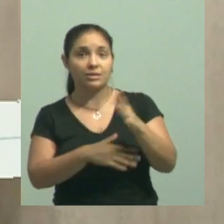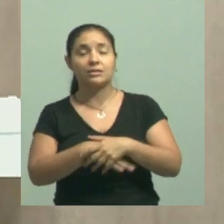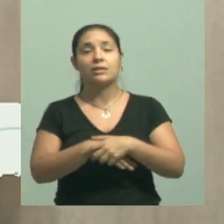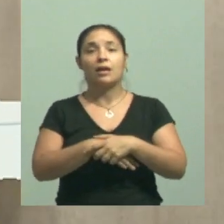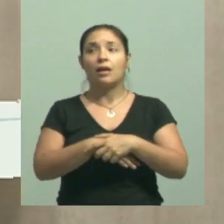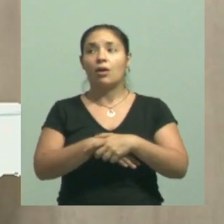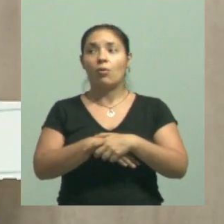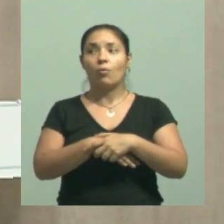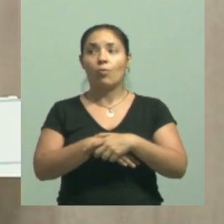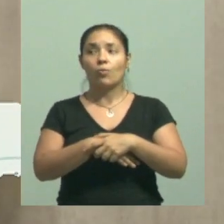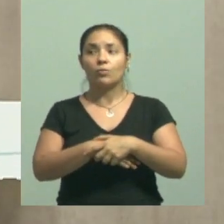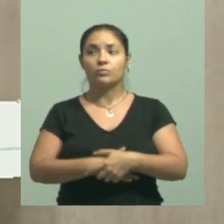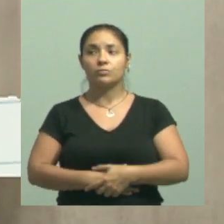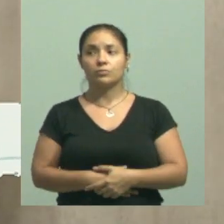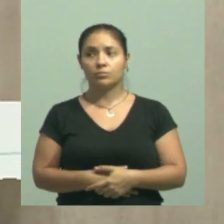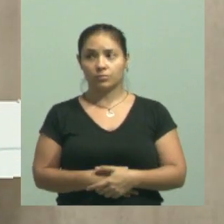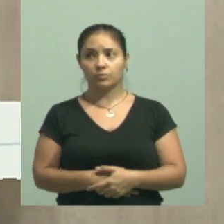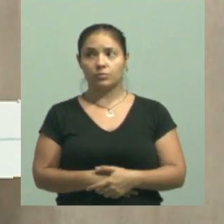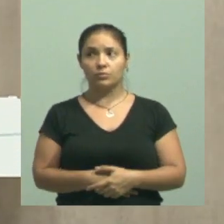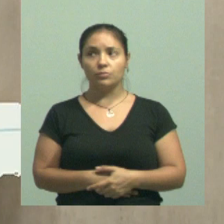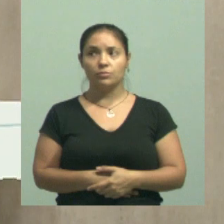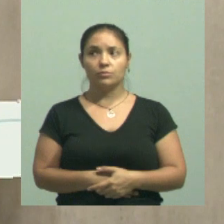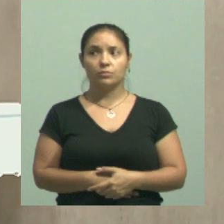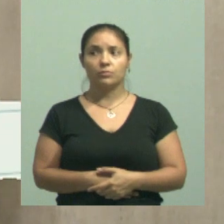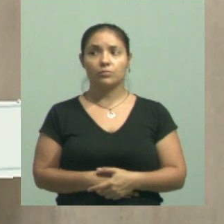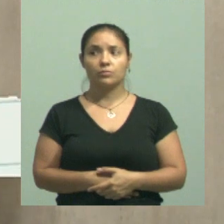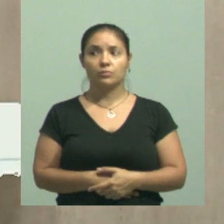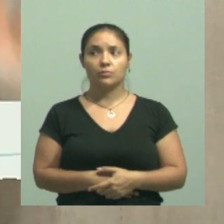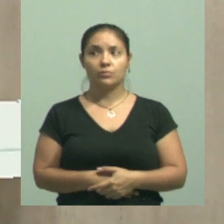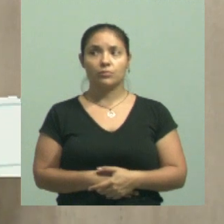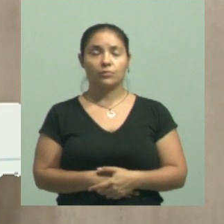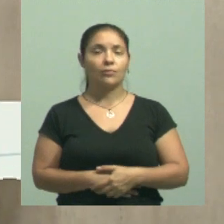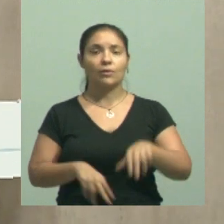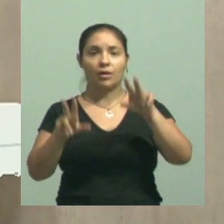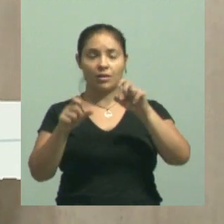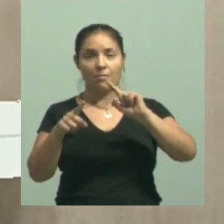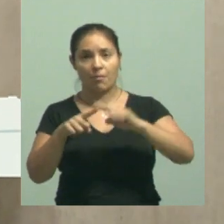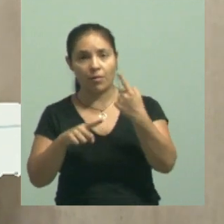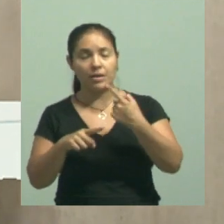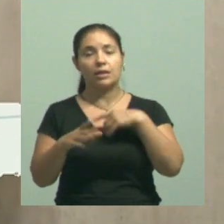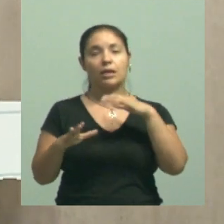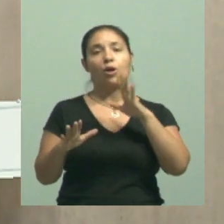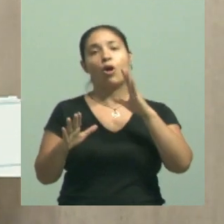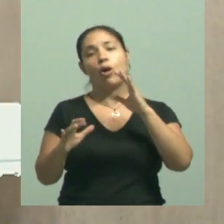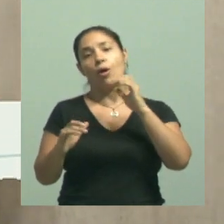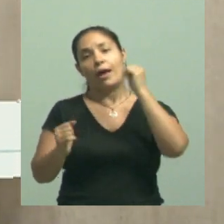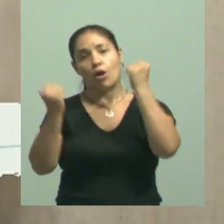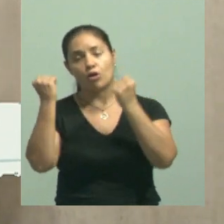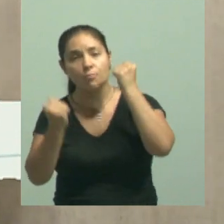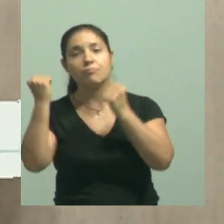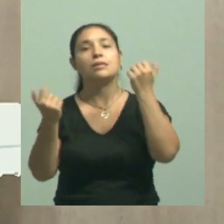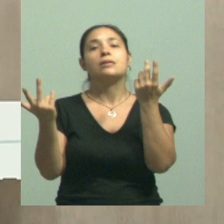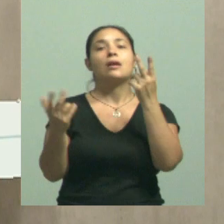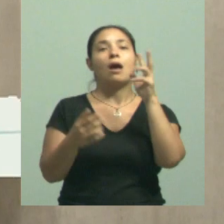voz pública, aquellas que deciden alzar su voz, hablar sobre ciertos temas que tienen que ver con política, economía, derechos humanos, feminismo, medio